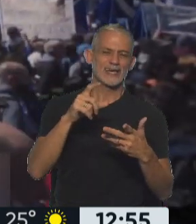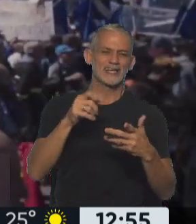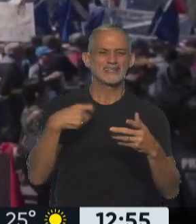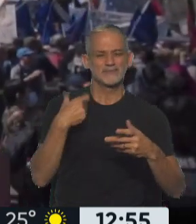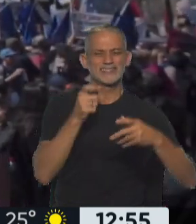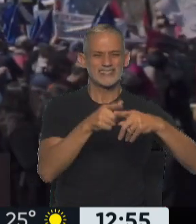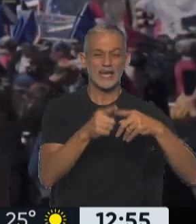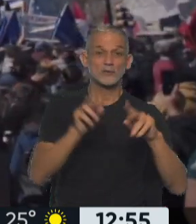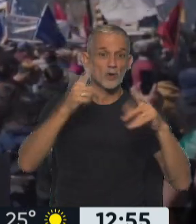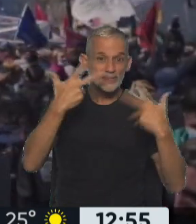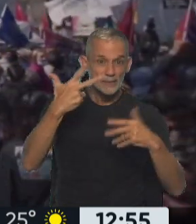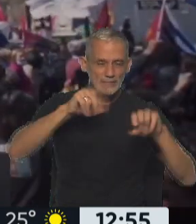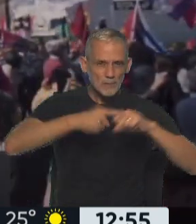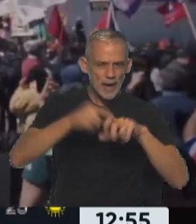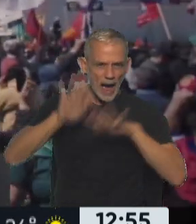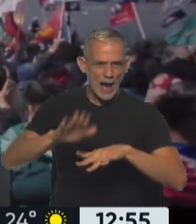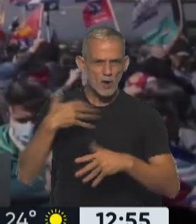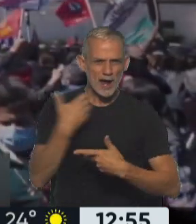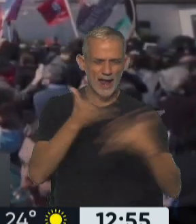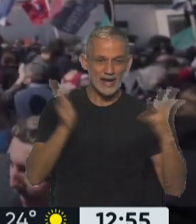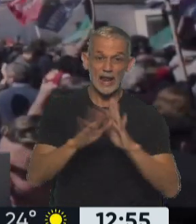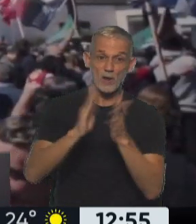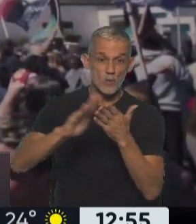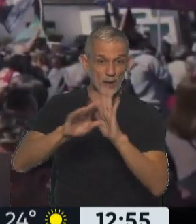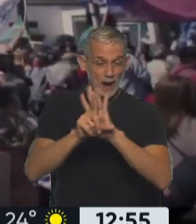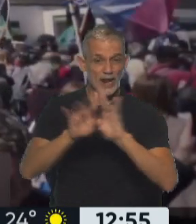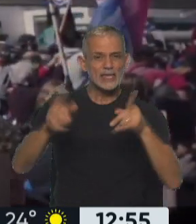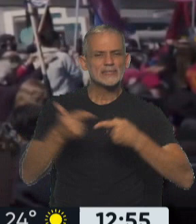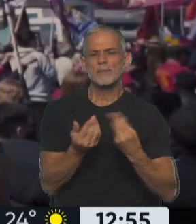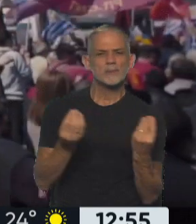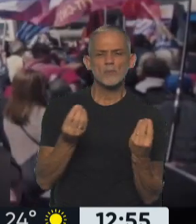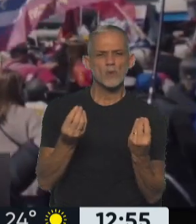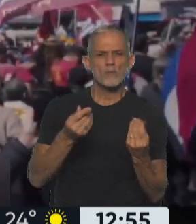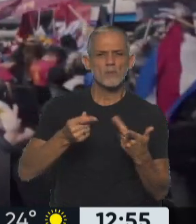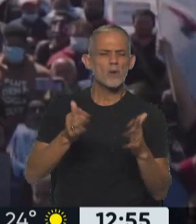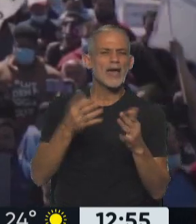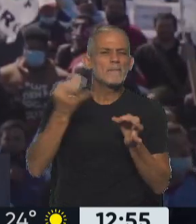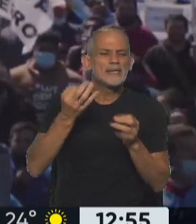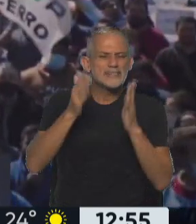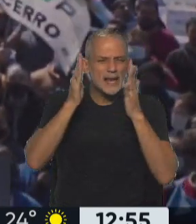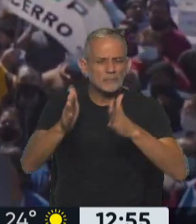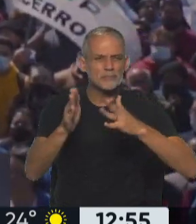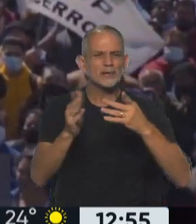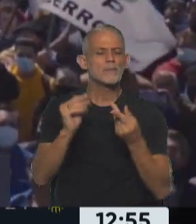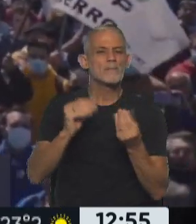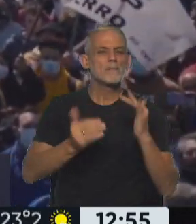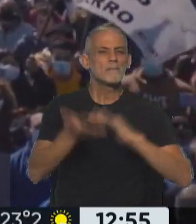dispuso 3 paros generales. La nueva ley dispone también un tratamiento especial que